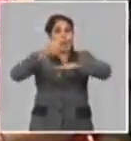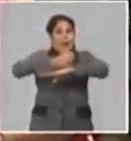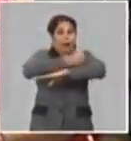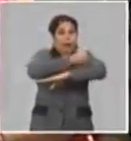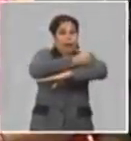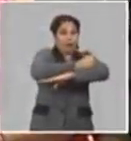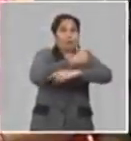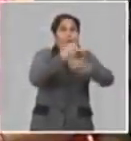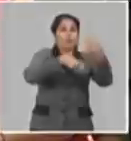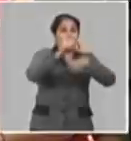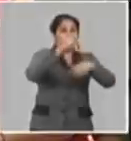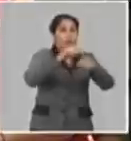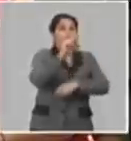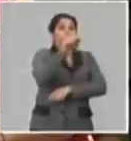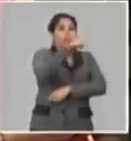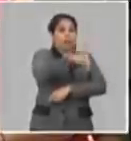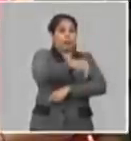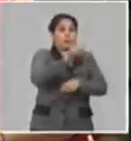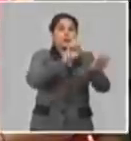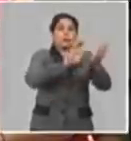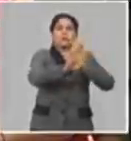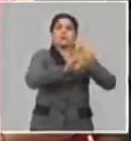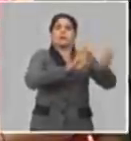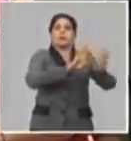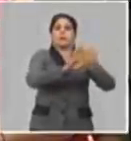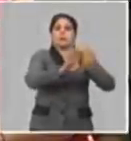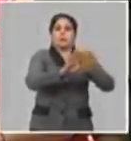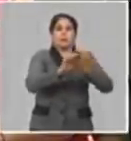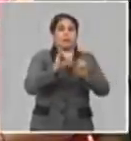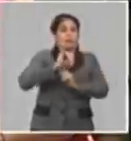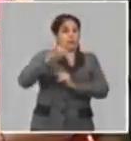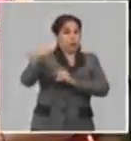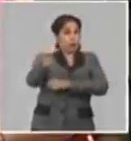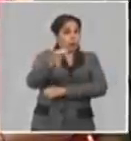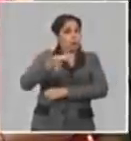comunidades alejadas de la capital, alejadas de su municipio,